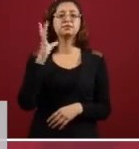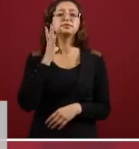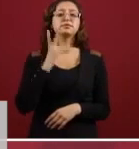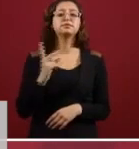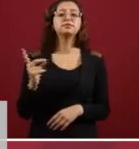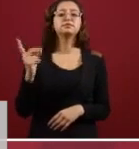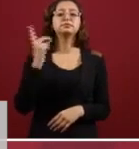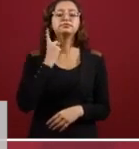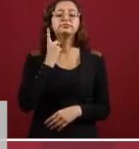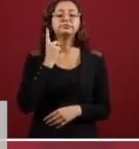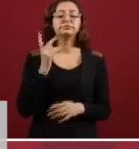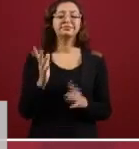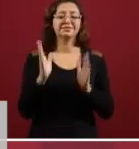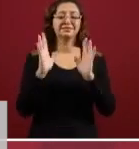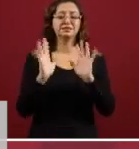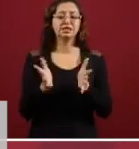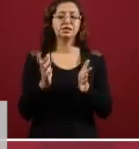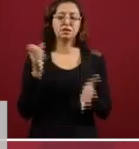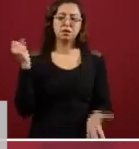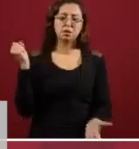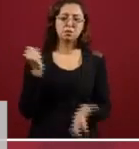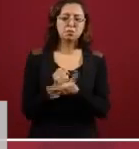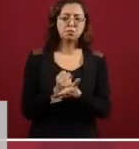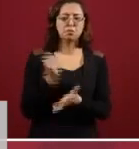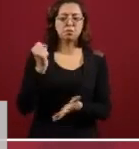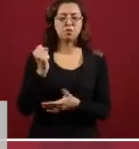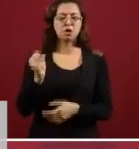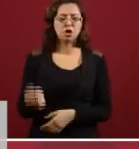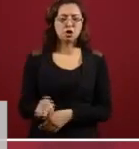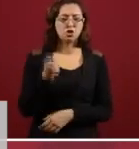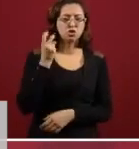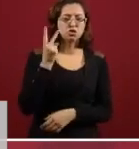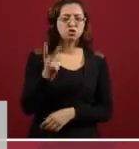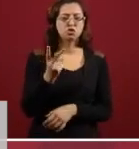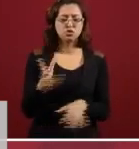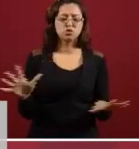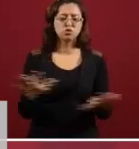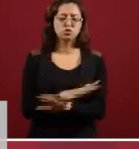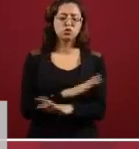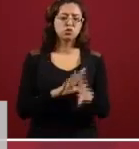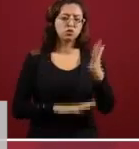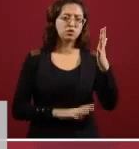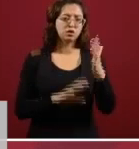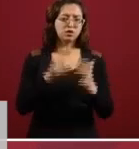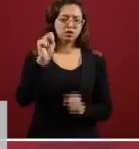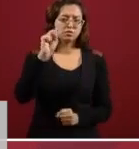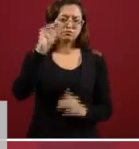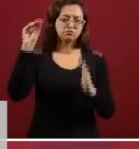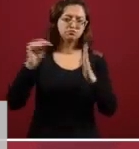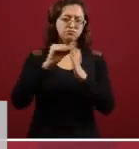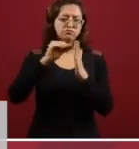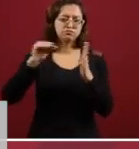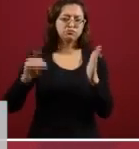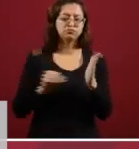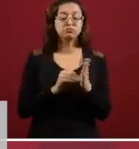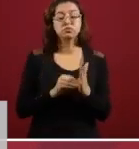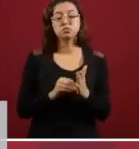Manuel López Obrador mantiene su postura de no hacerlo, y darle un punto final y ver para adelante en el desarrollo de México.